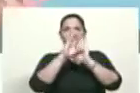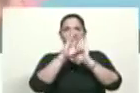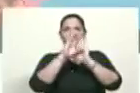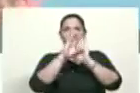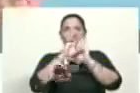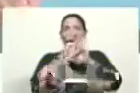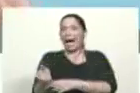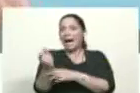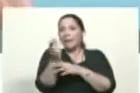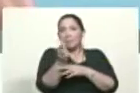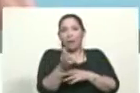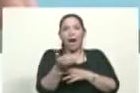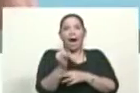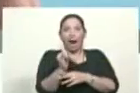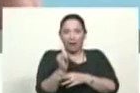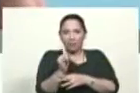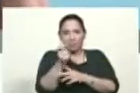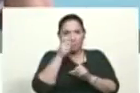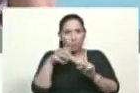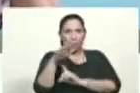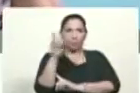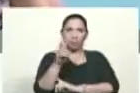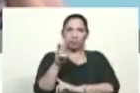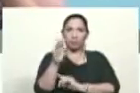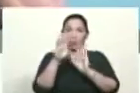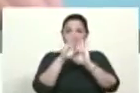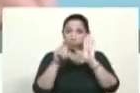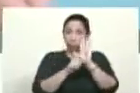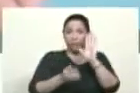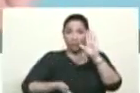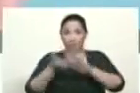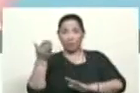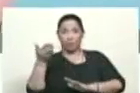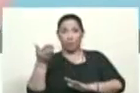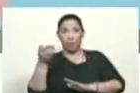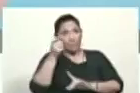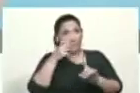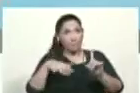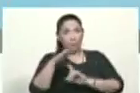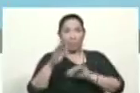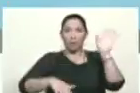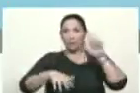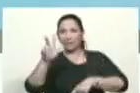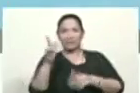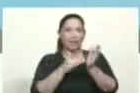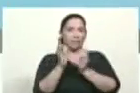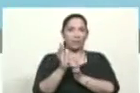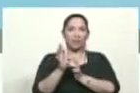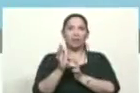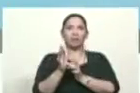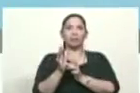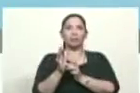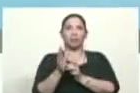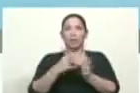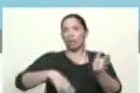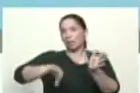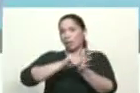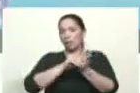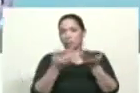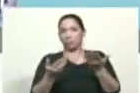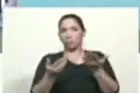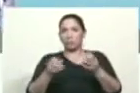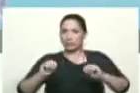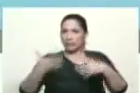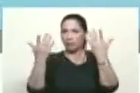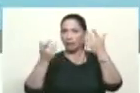El pueblo venezolano es esta. Con esto fue que salió el pueblo el 13 de abril a rescatar a Chávez, y no con armas, salió con la constitución en la